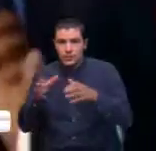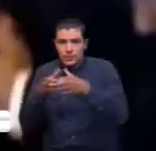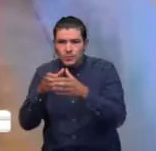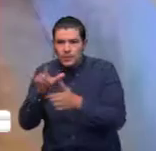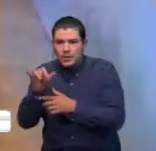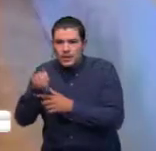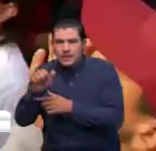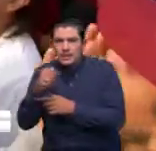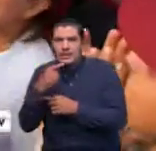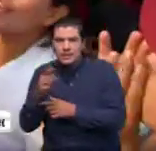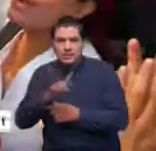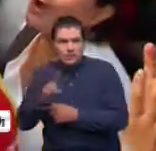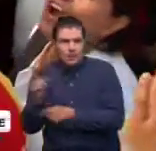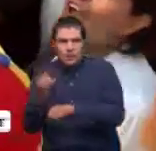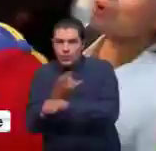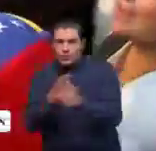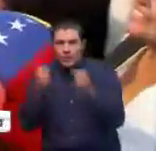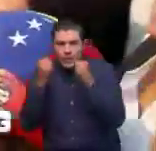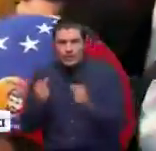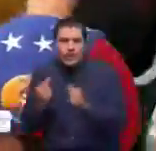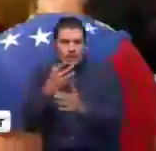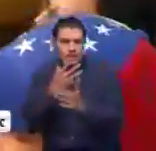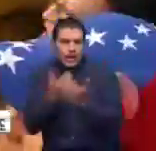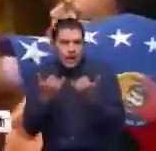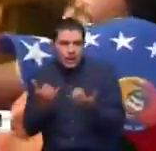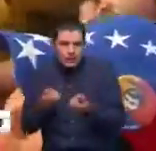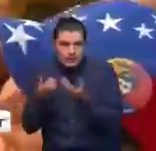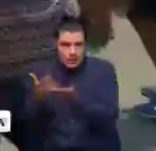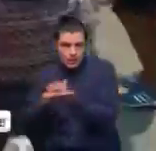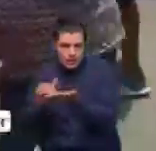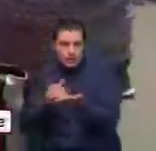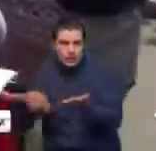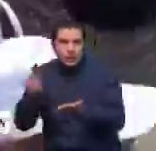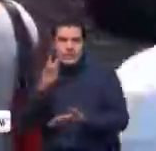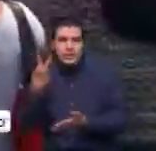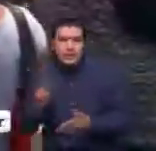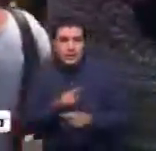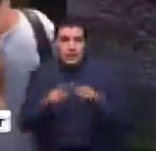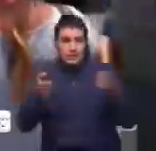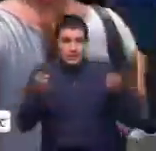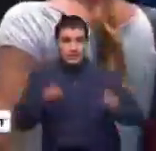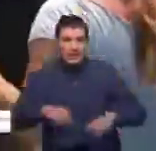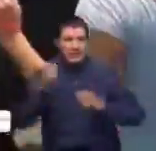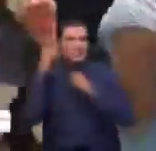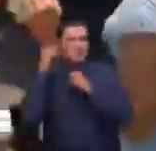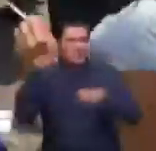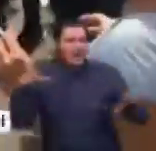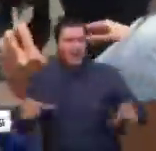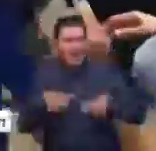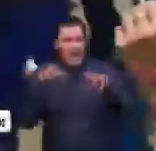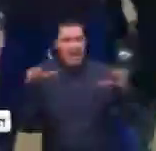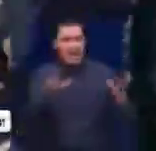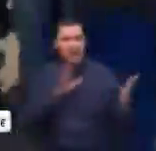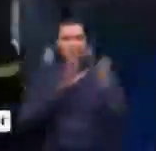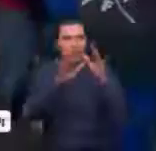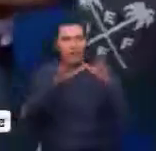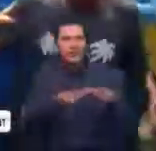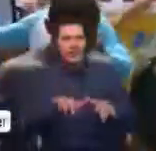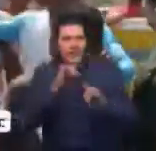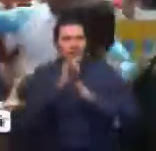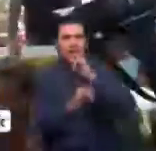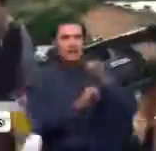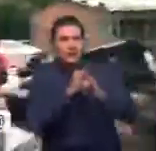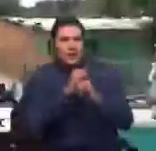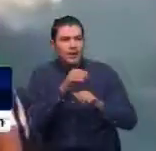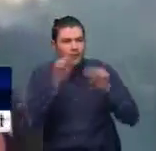se descartó el uso de la fuerza como salida a la crisis en Venezuela. También se van a impulsar acciones ante la Corte Penal Internacional para que